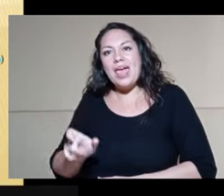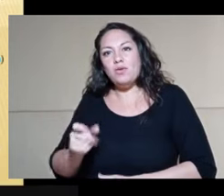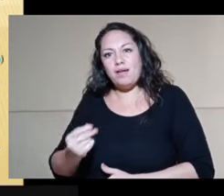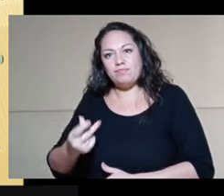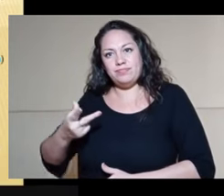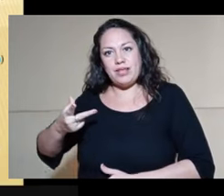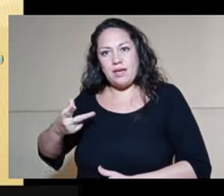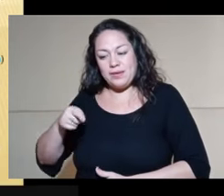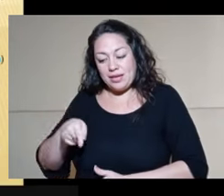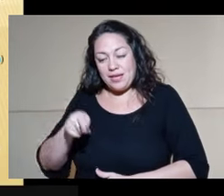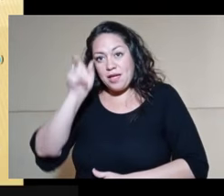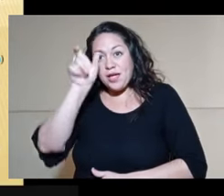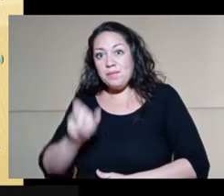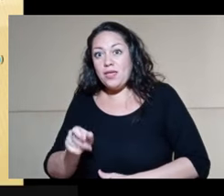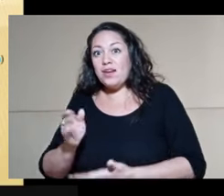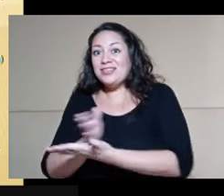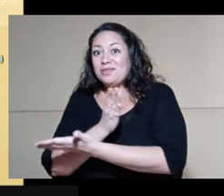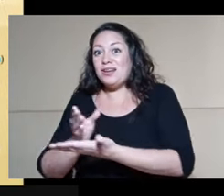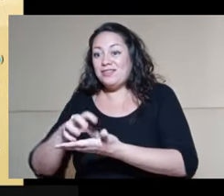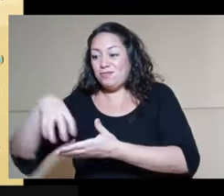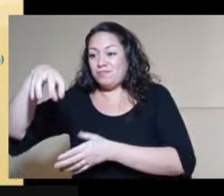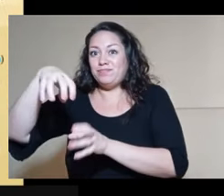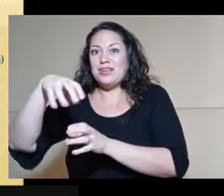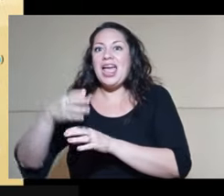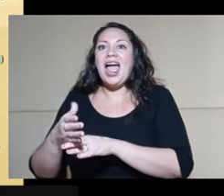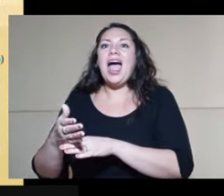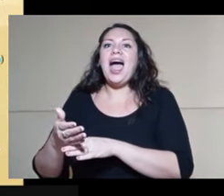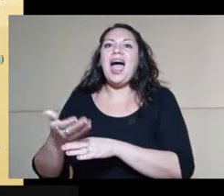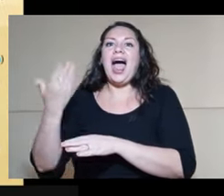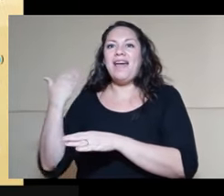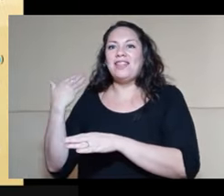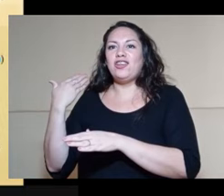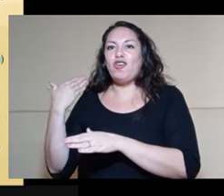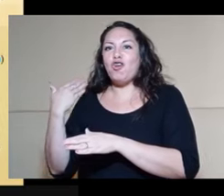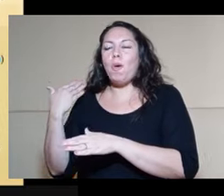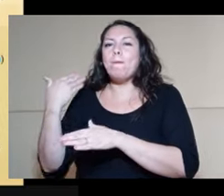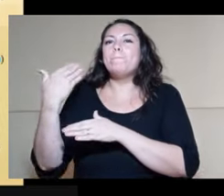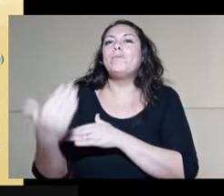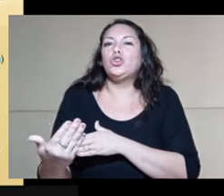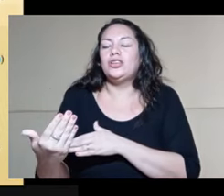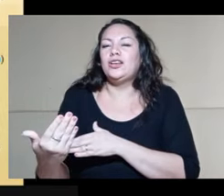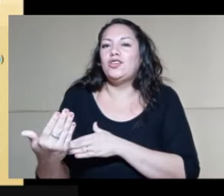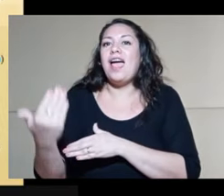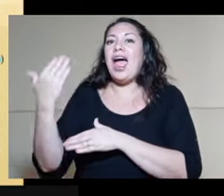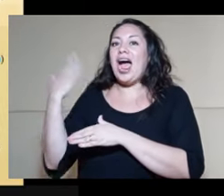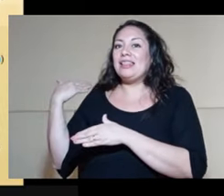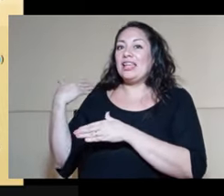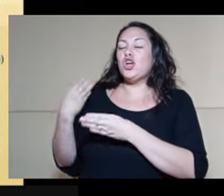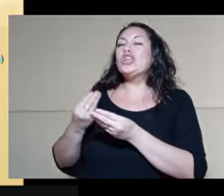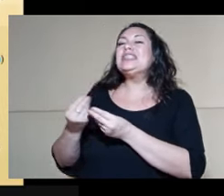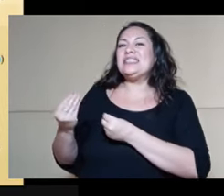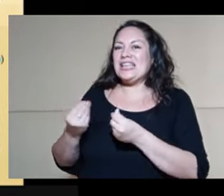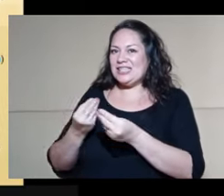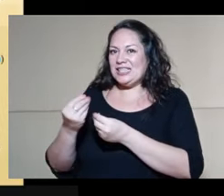médula, cuando la profesora les explicó médula espinal, acuérdense que la médula se divide en dos, en una parte anterior y una parte posterior. La parte posterior